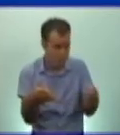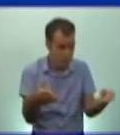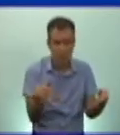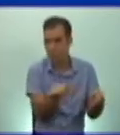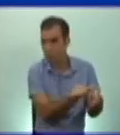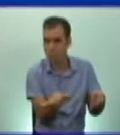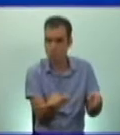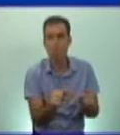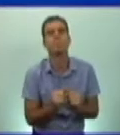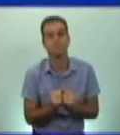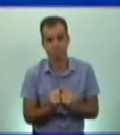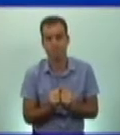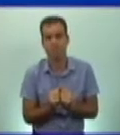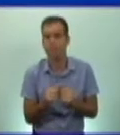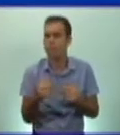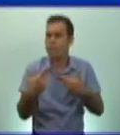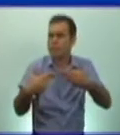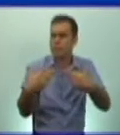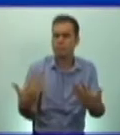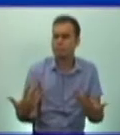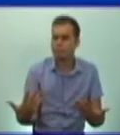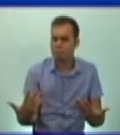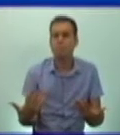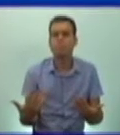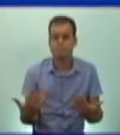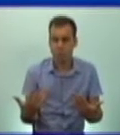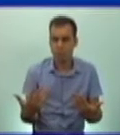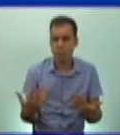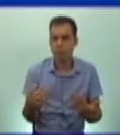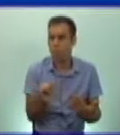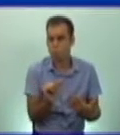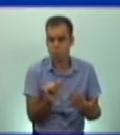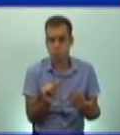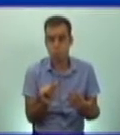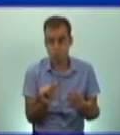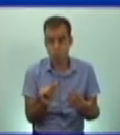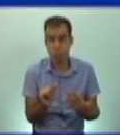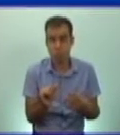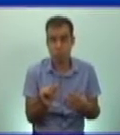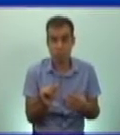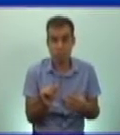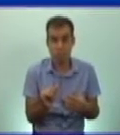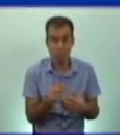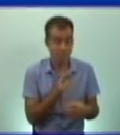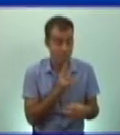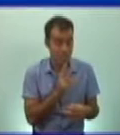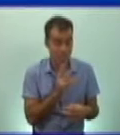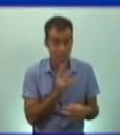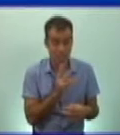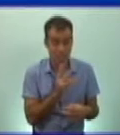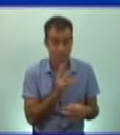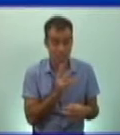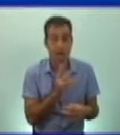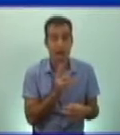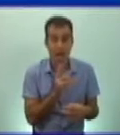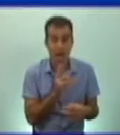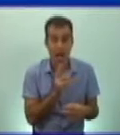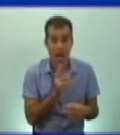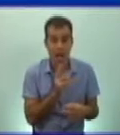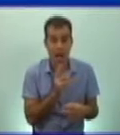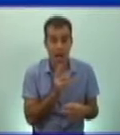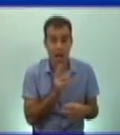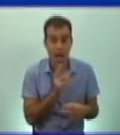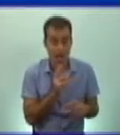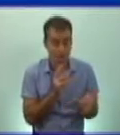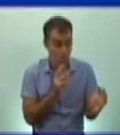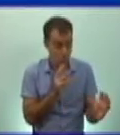tanto, en este caso, ¿qué hacemos? Bueno, colocamos un 2 delante de la fórmula del agua. Y fíjense que digo delante de la fórmula química del